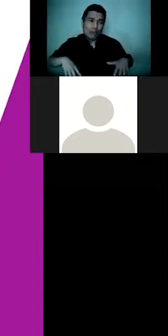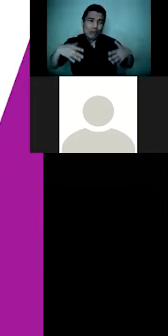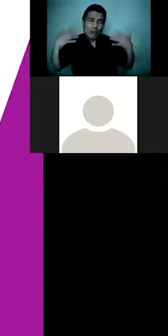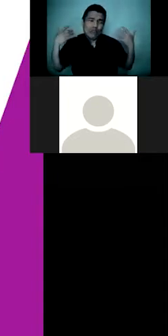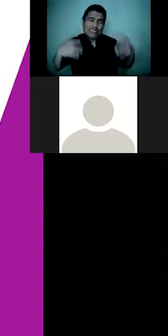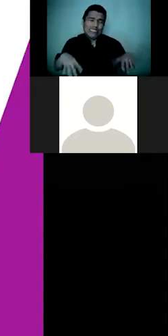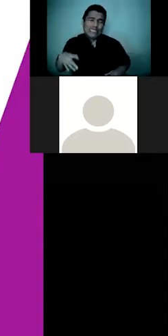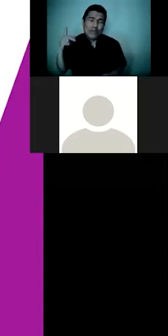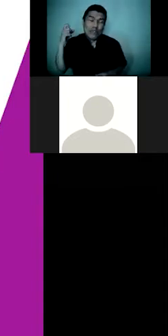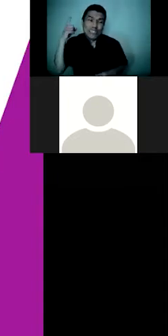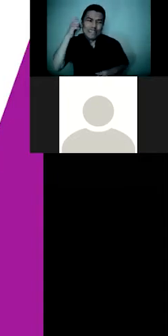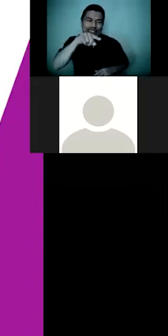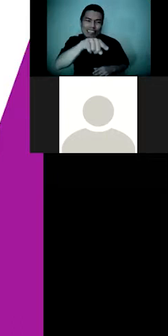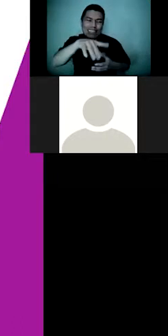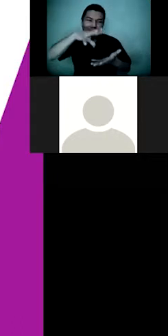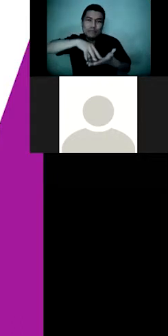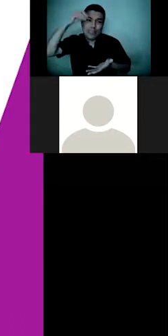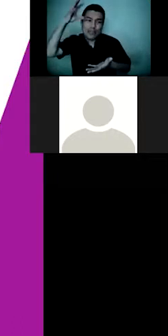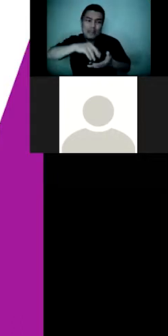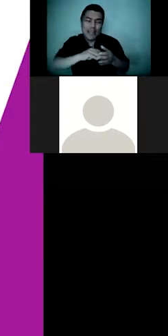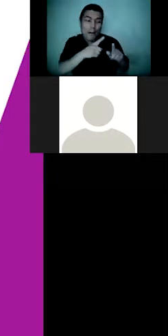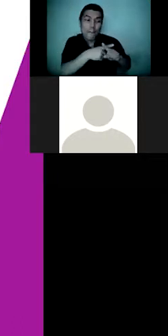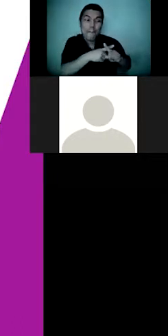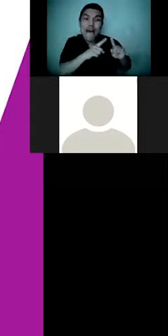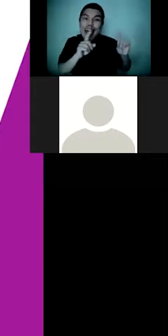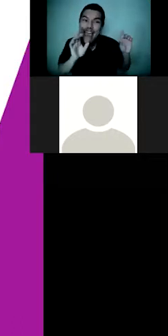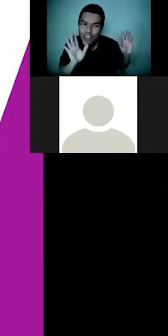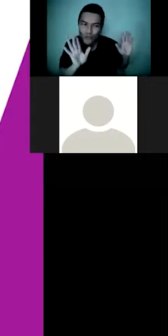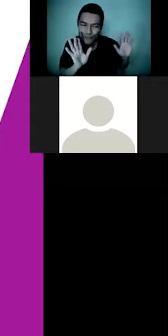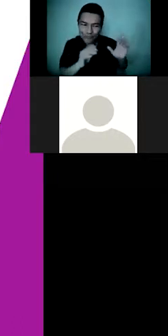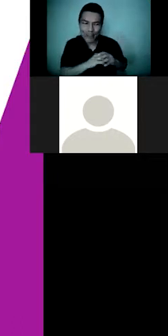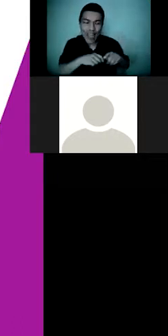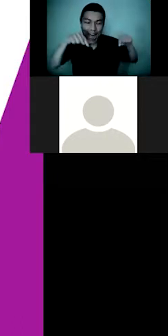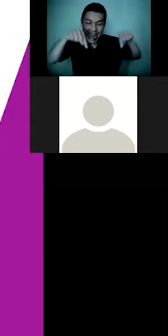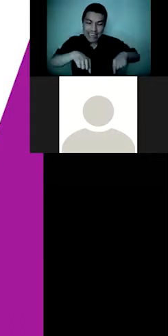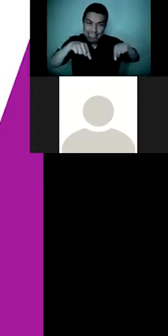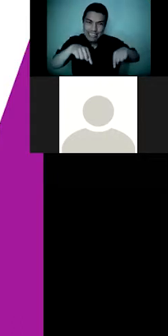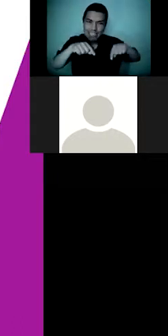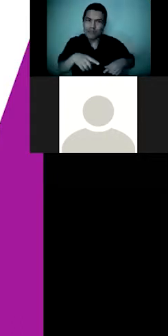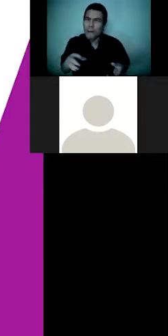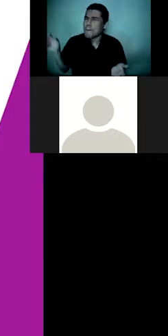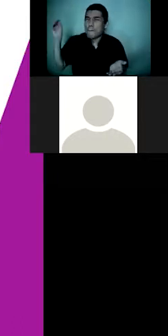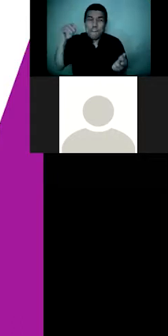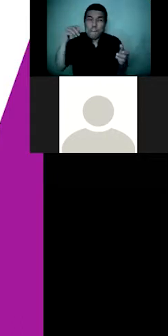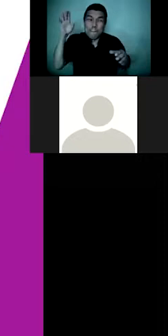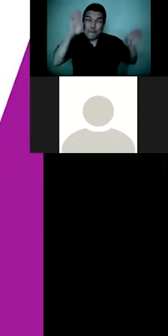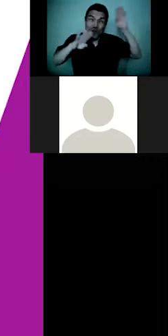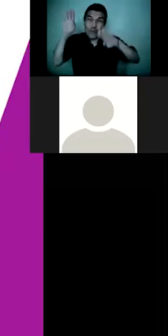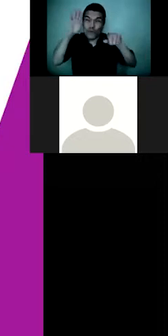Tu hijo ya está grande. Es difícil para que aprenda, le va a costar. Pero